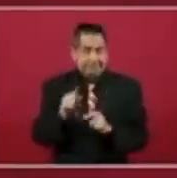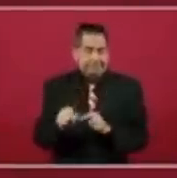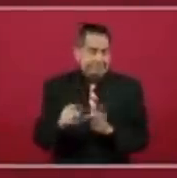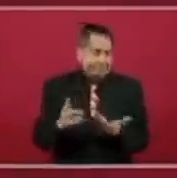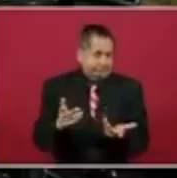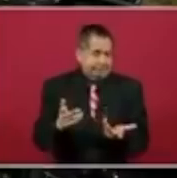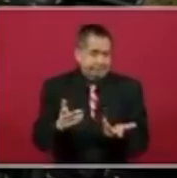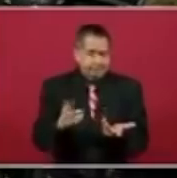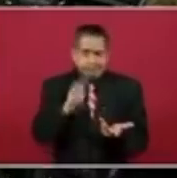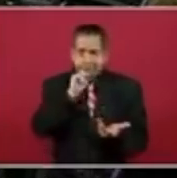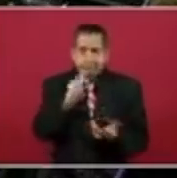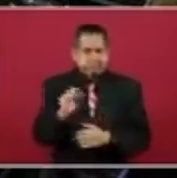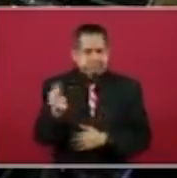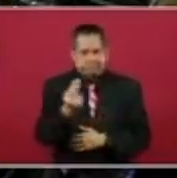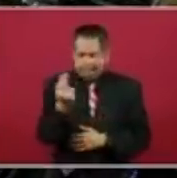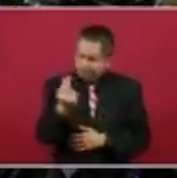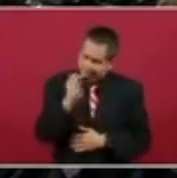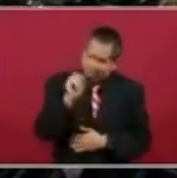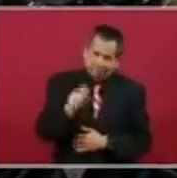nosotros necesitamos,